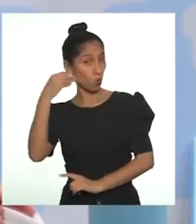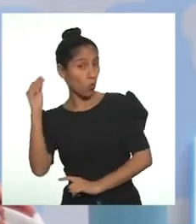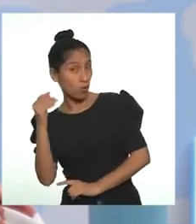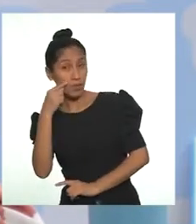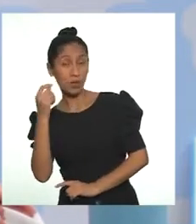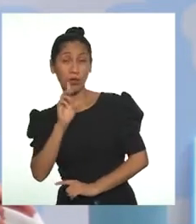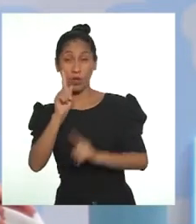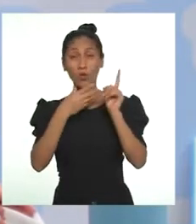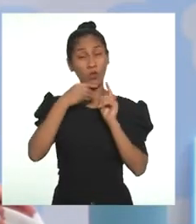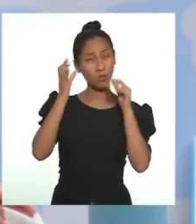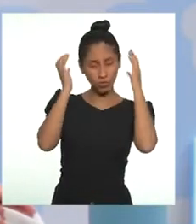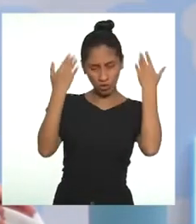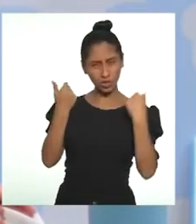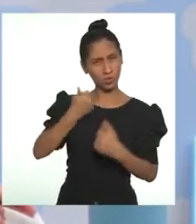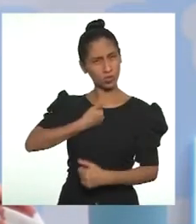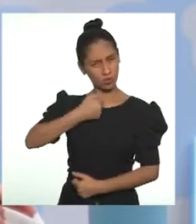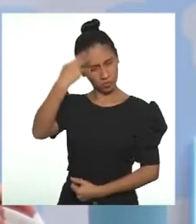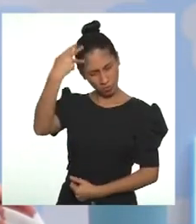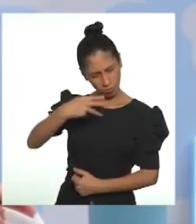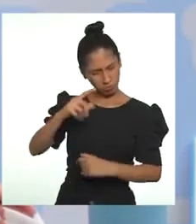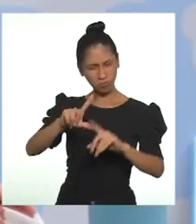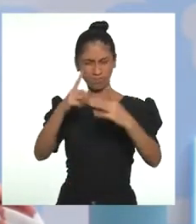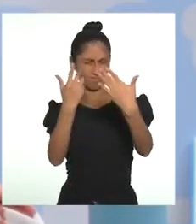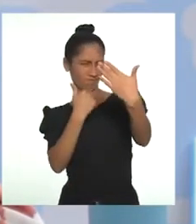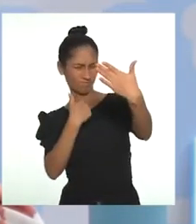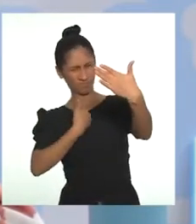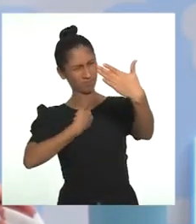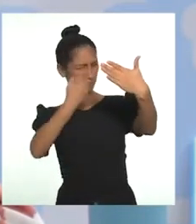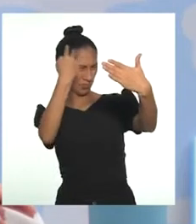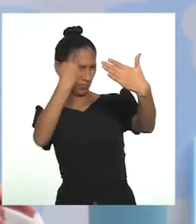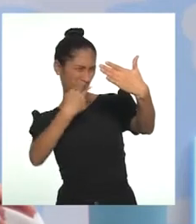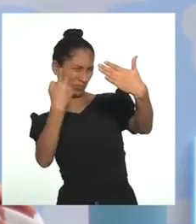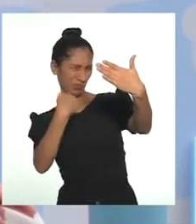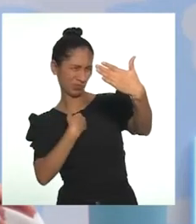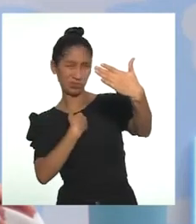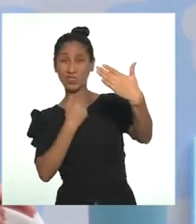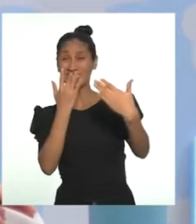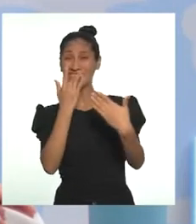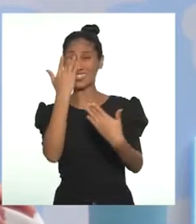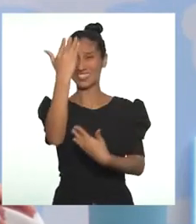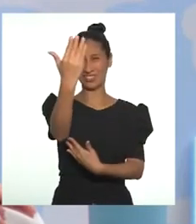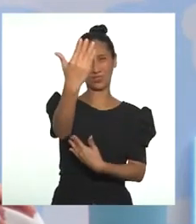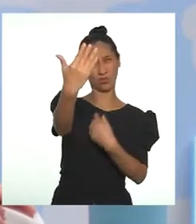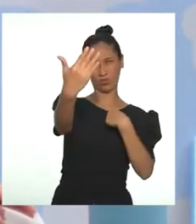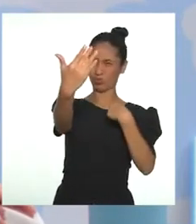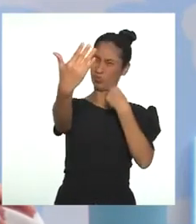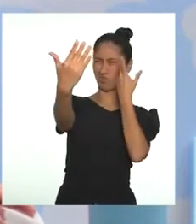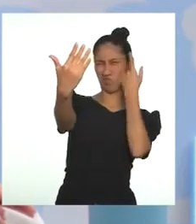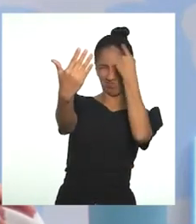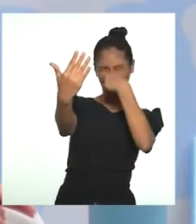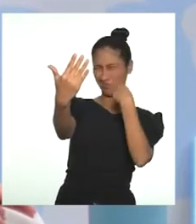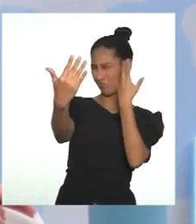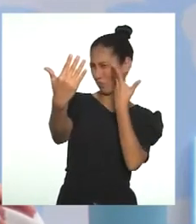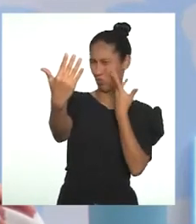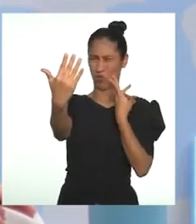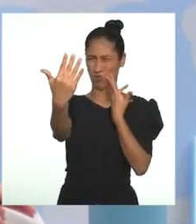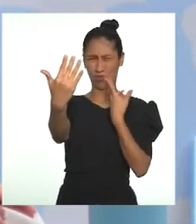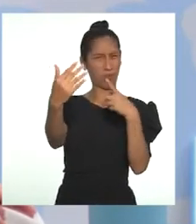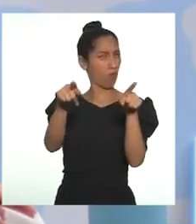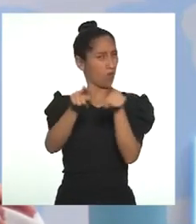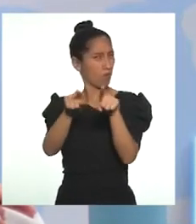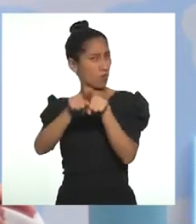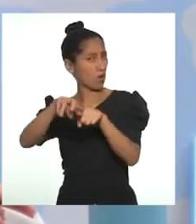no se sienten satisfechas o satisfechos cuando se observan frente al espejo o con lo que las demás personas